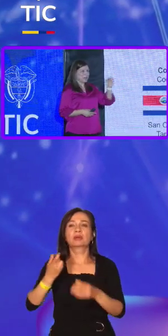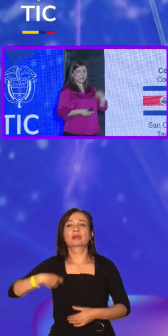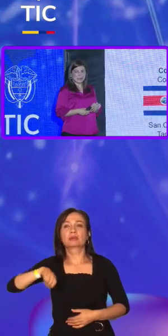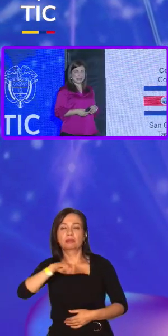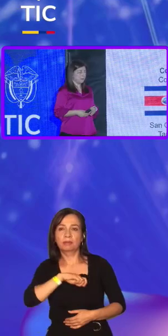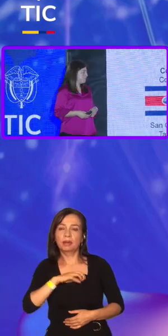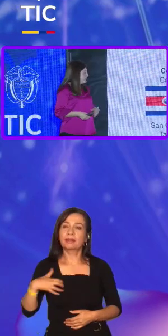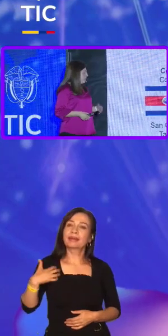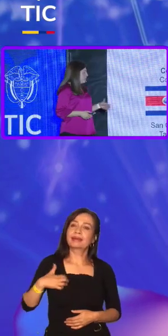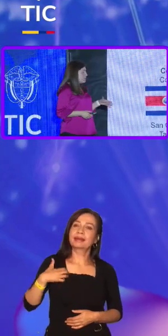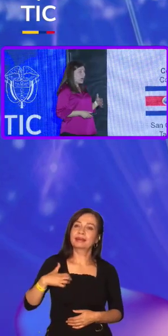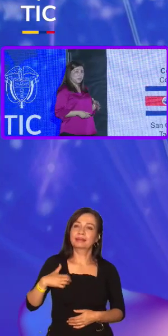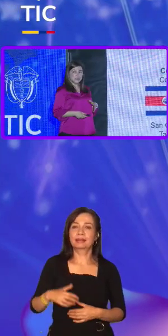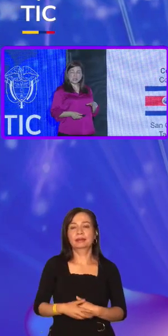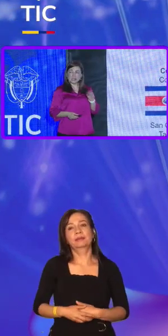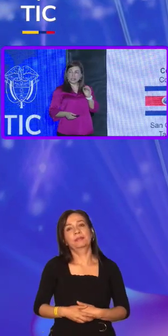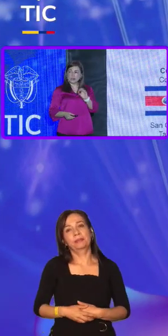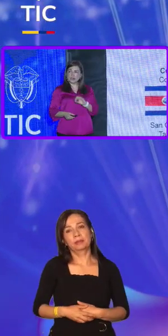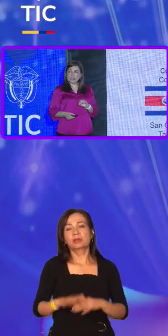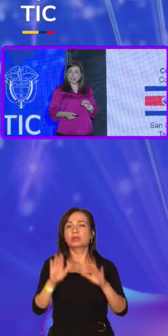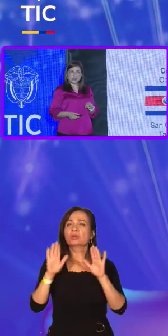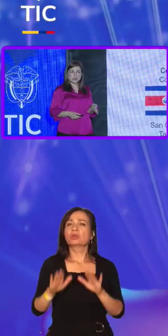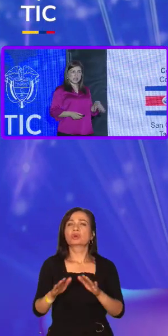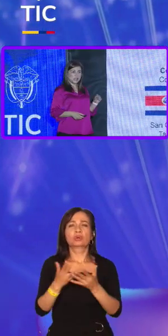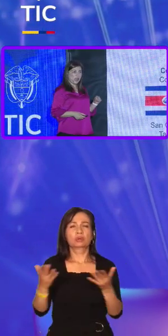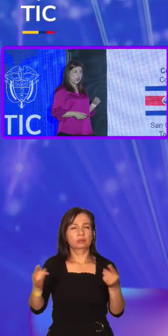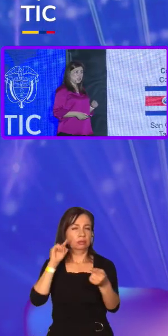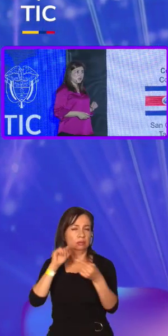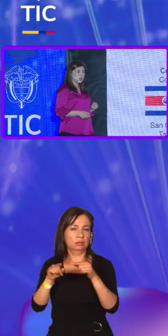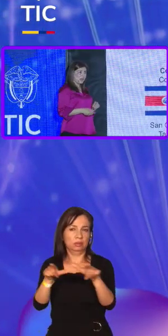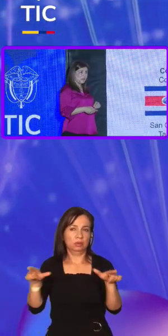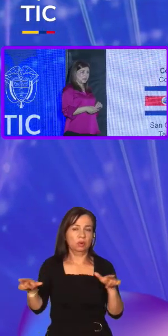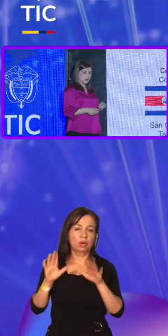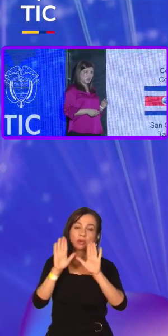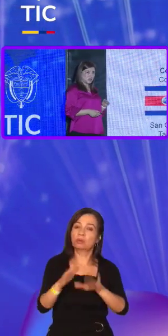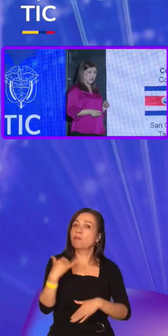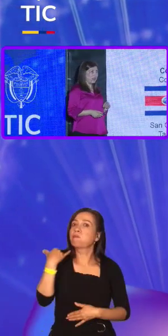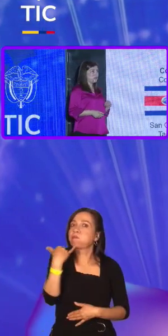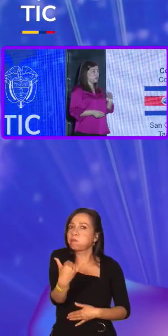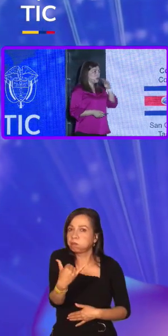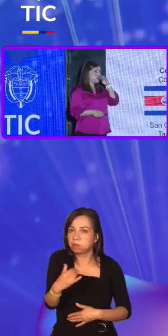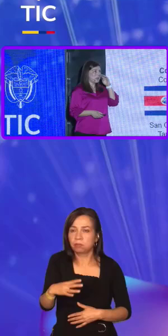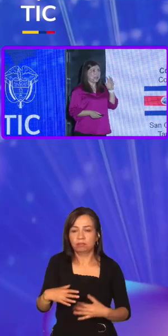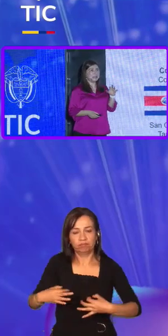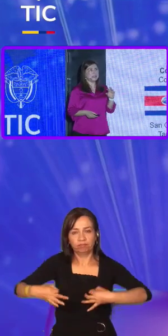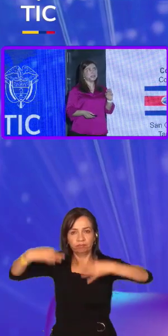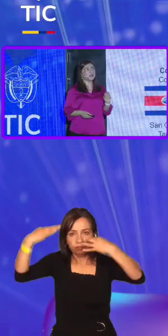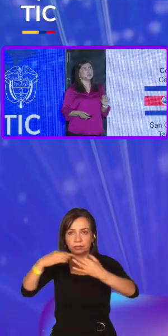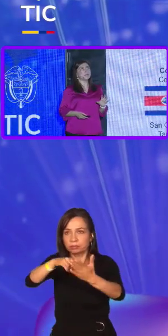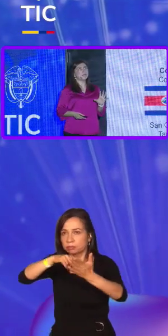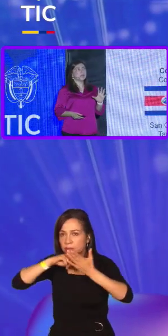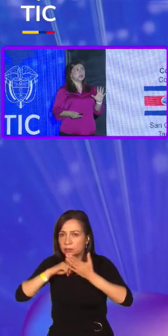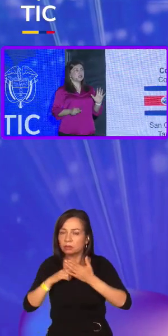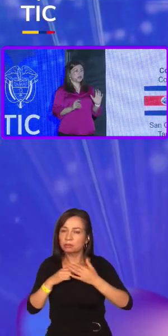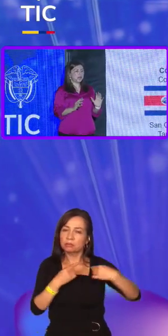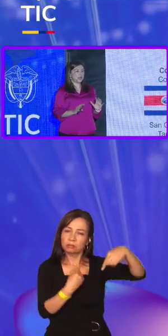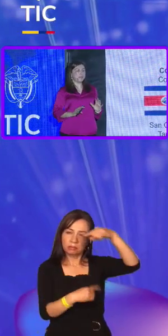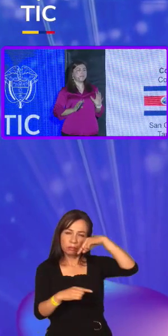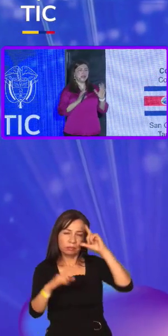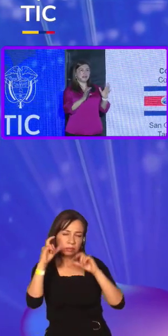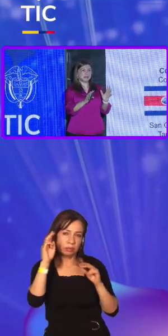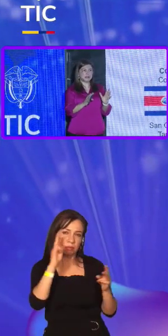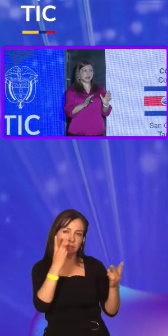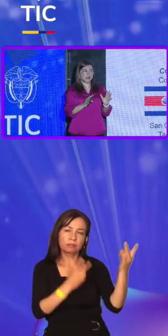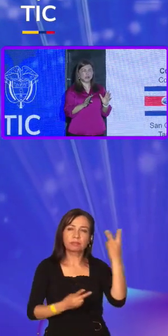también España y Argentina. Buscamos destinos turísticos que ya estuvieran consolidados, nos pedían destinos